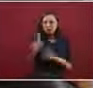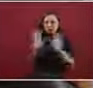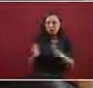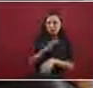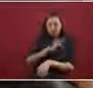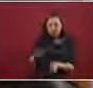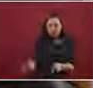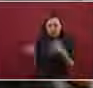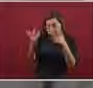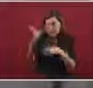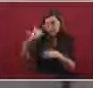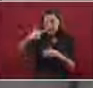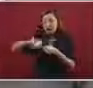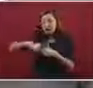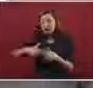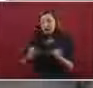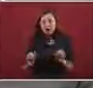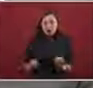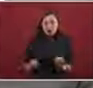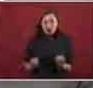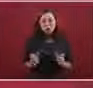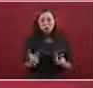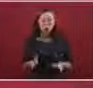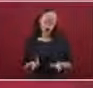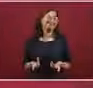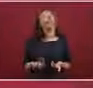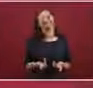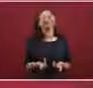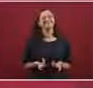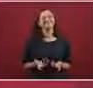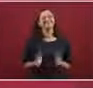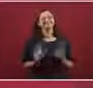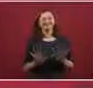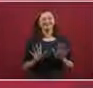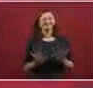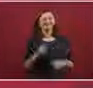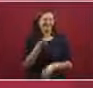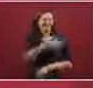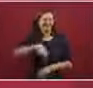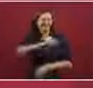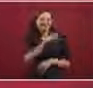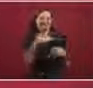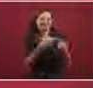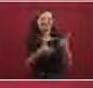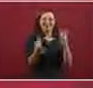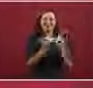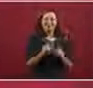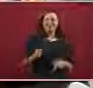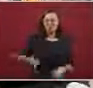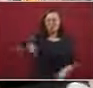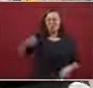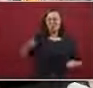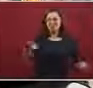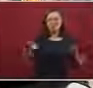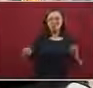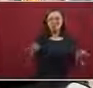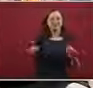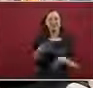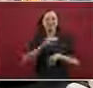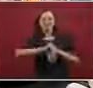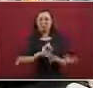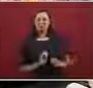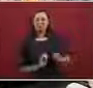solo... que no se puede permitir que esas amenazas